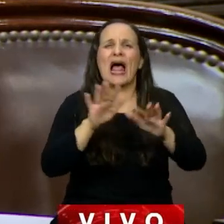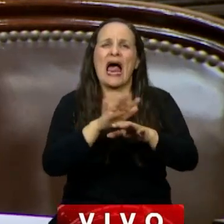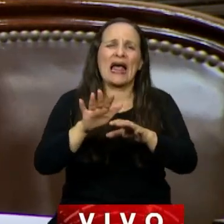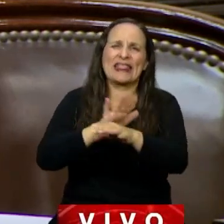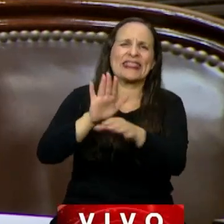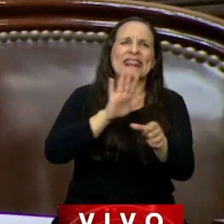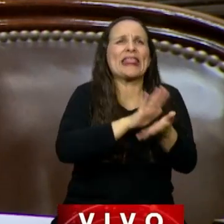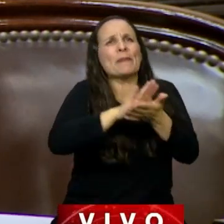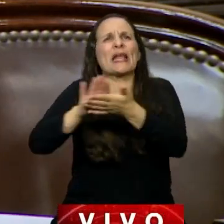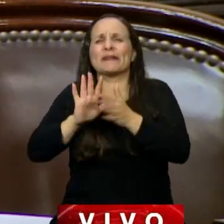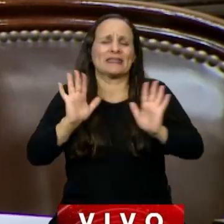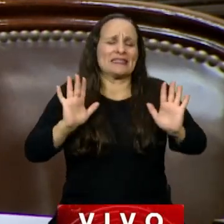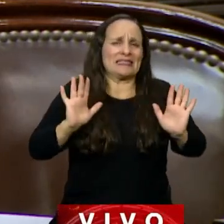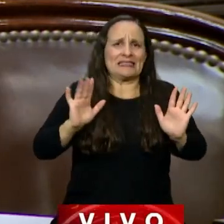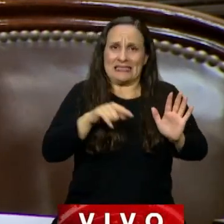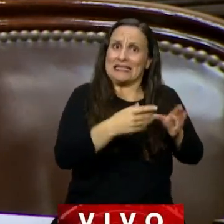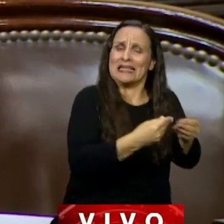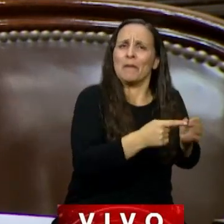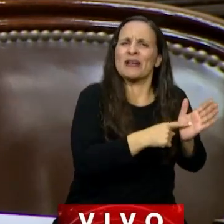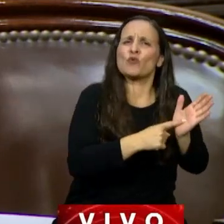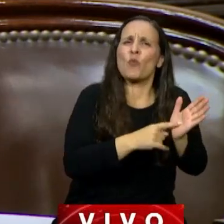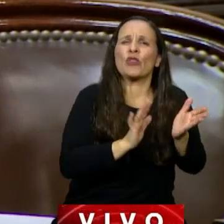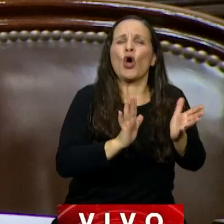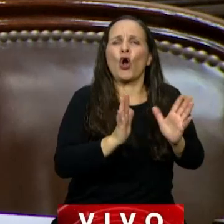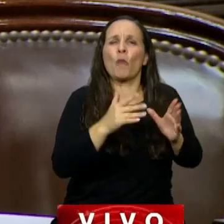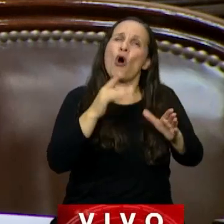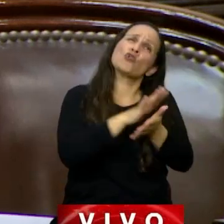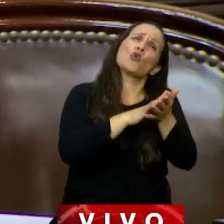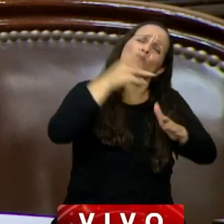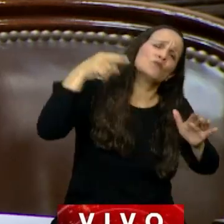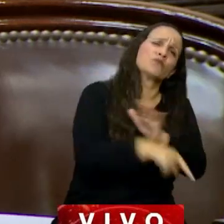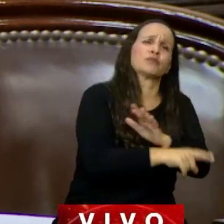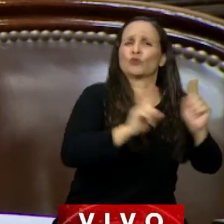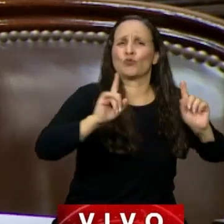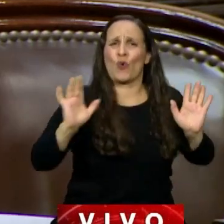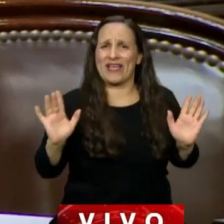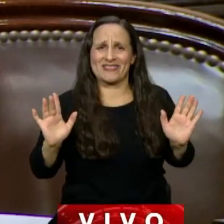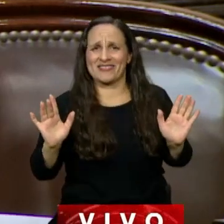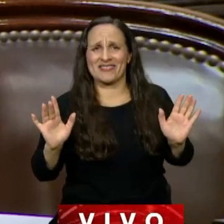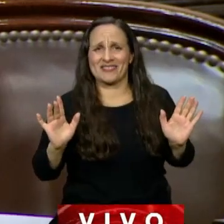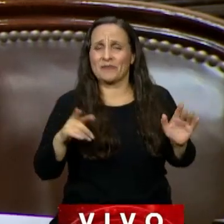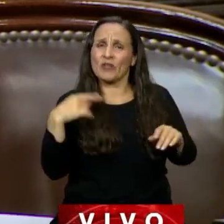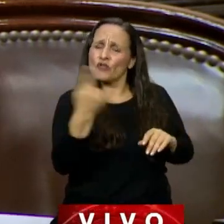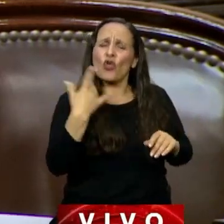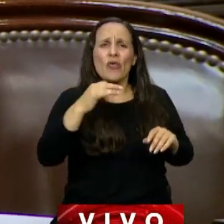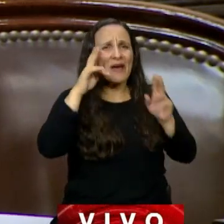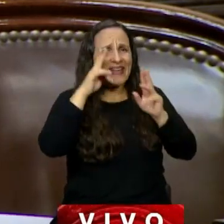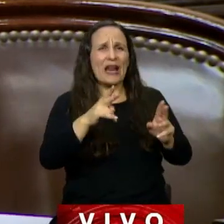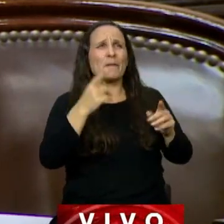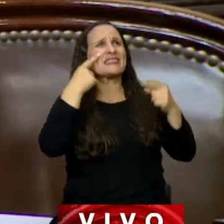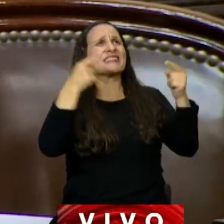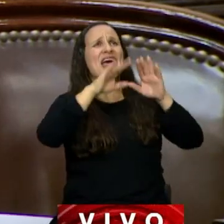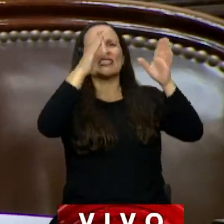presupuesto, señor presidente, es un cúmulo de parches. En general, respetando la institucionalidad, Con mi voto no